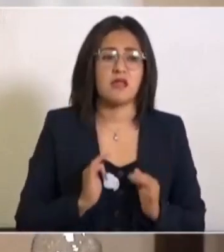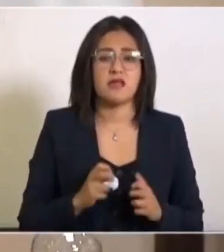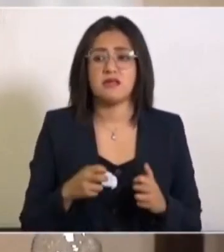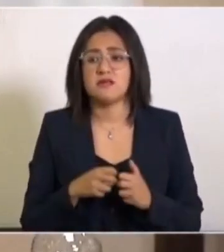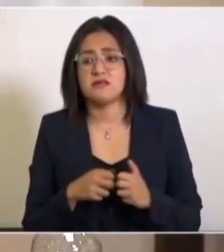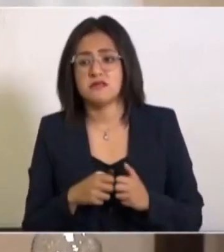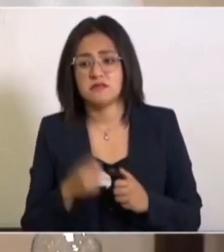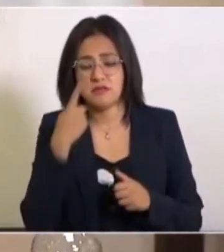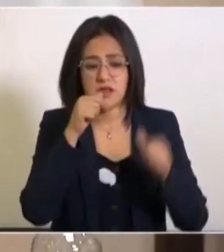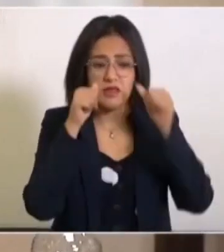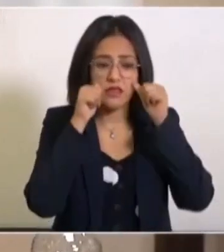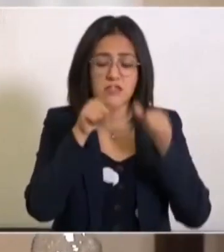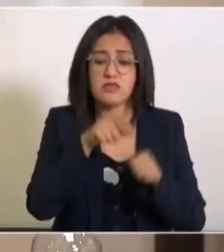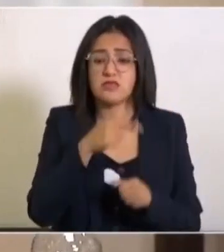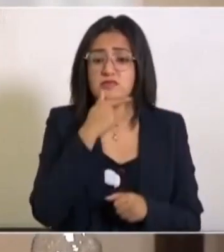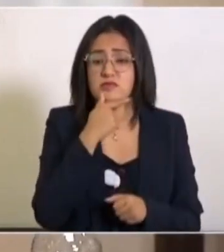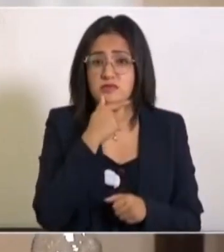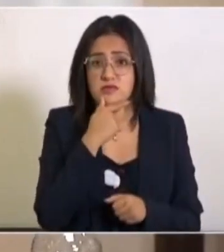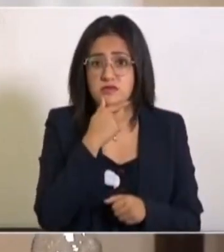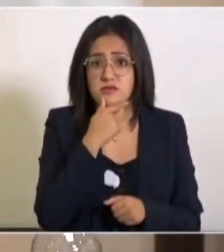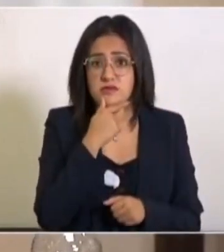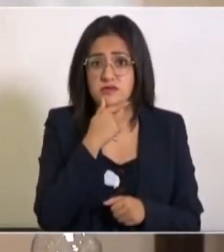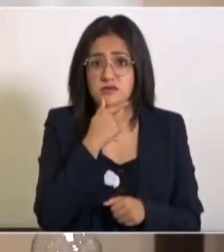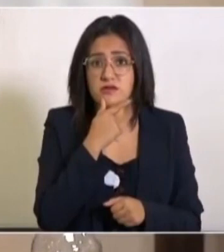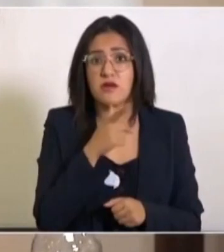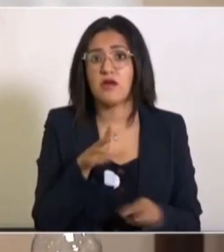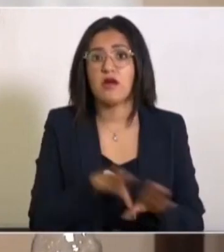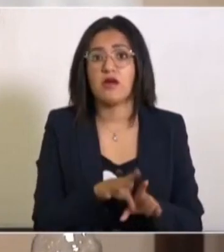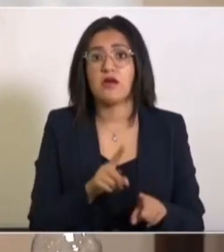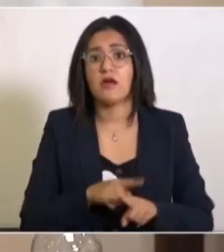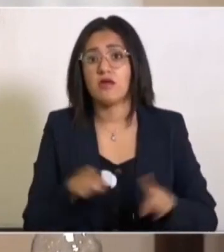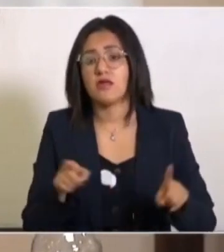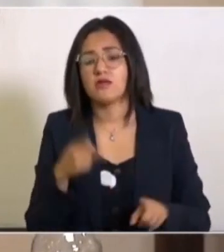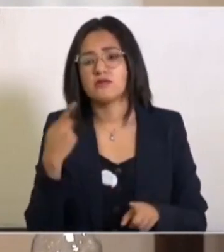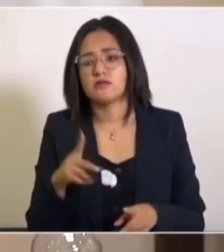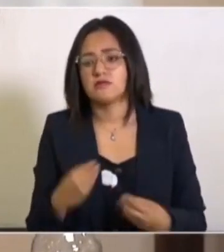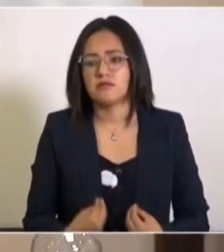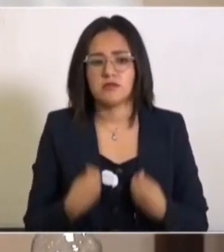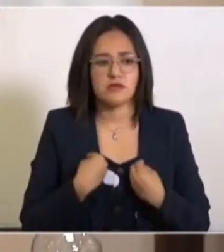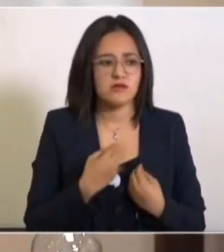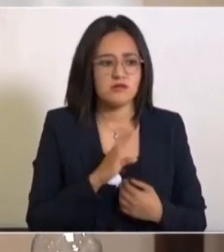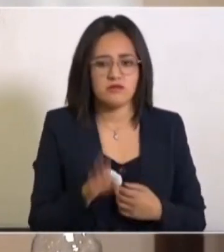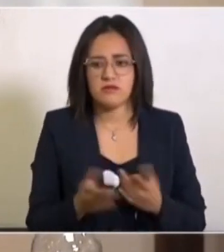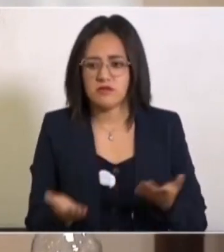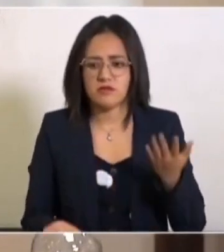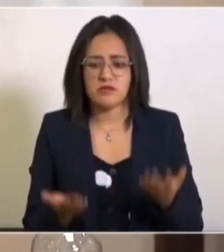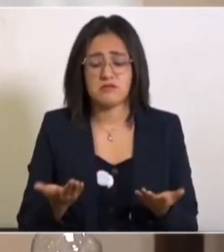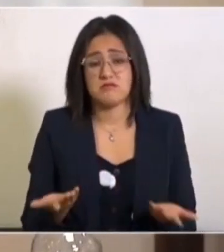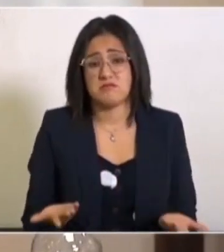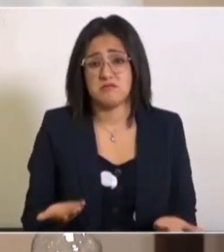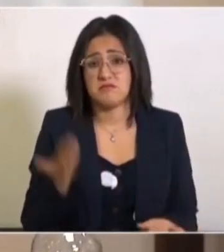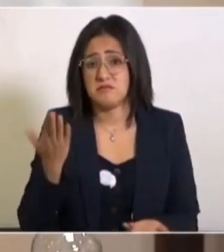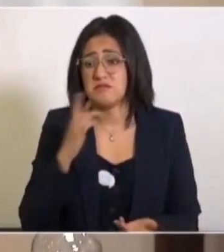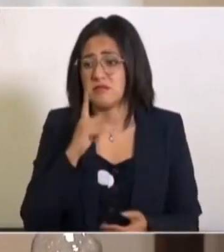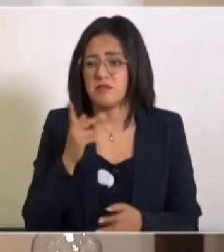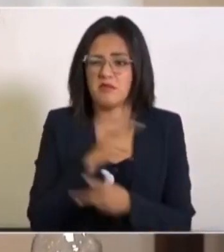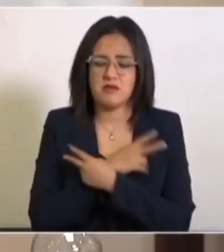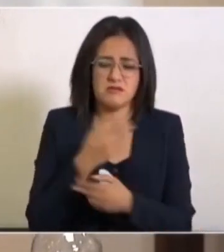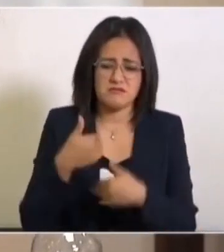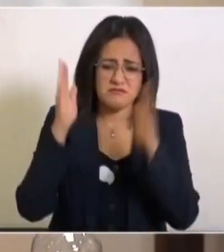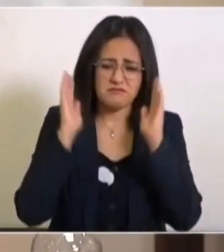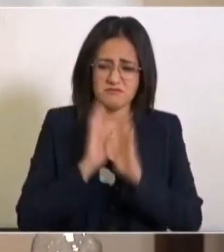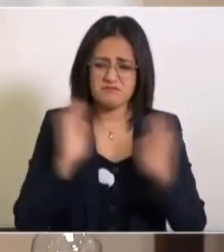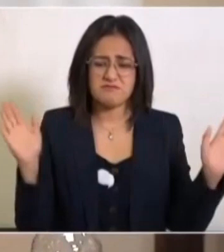para atender a un niño así no diferencian en si está vivo está muerto pues que piden vacaciones